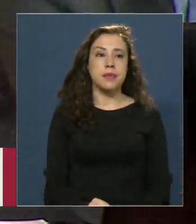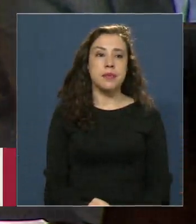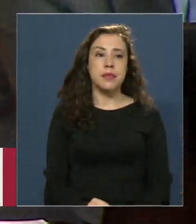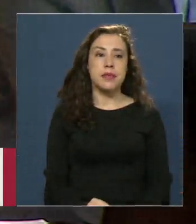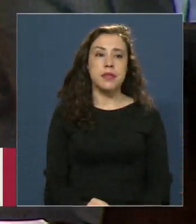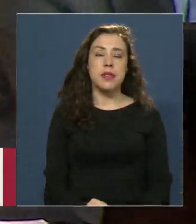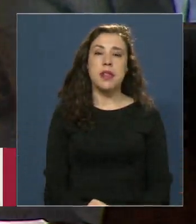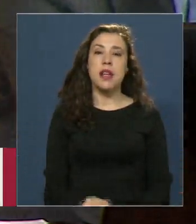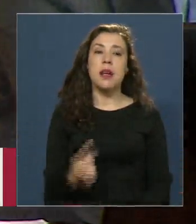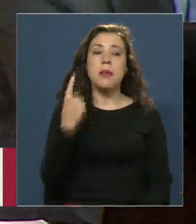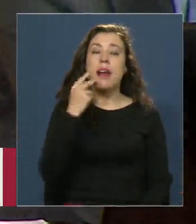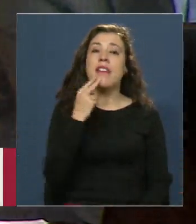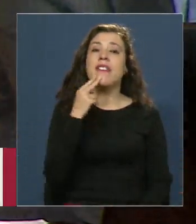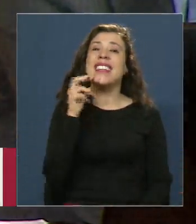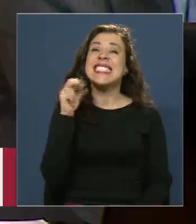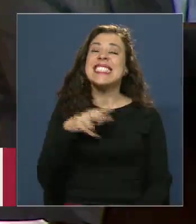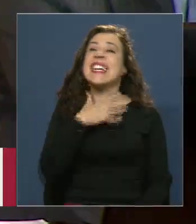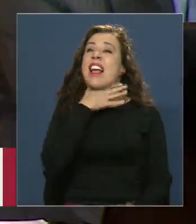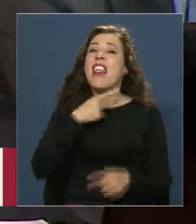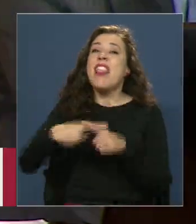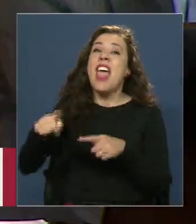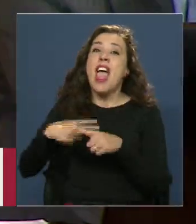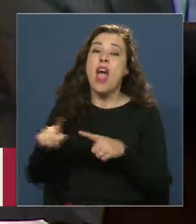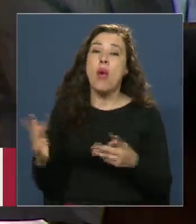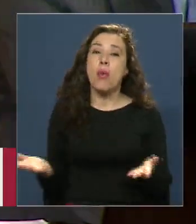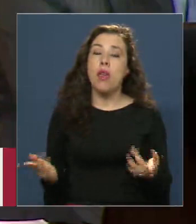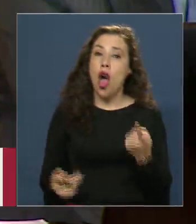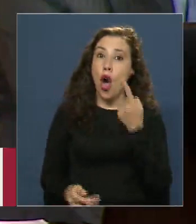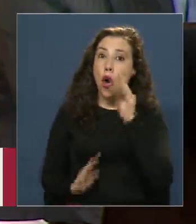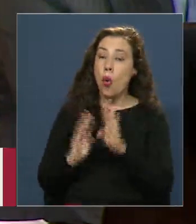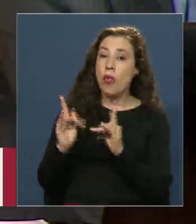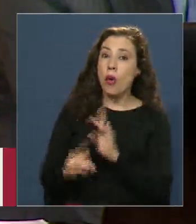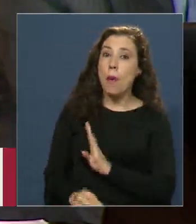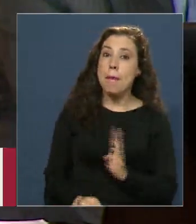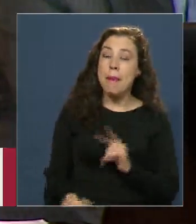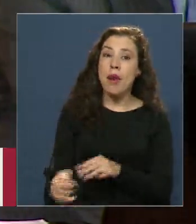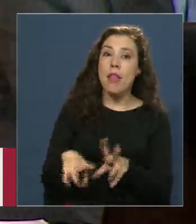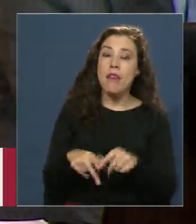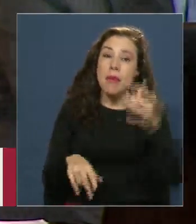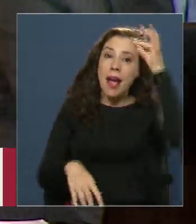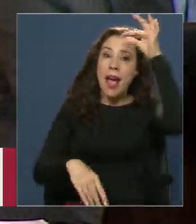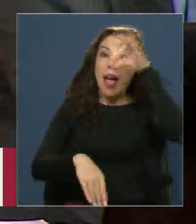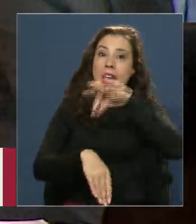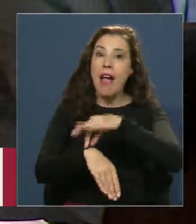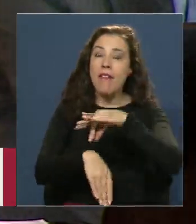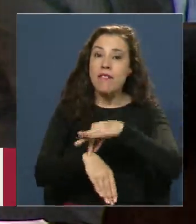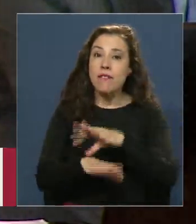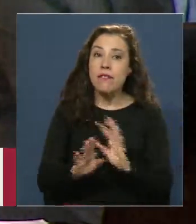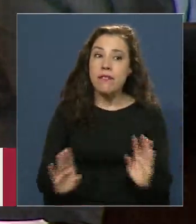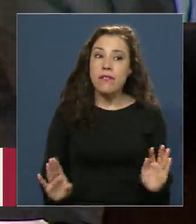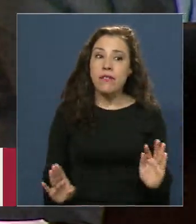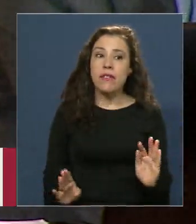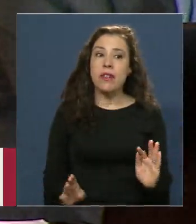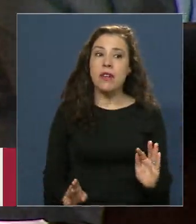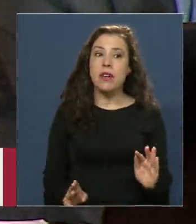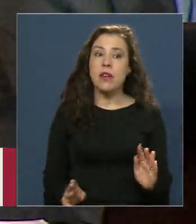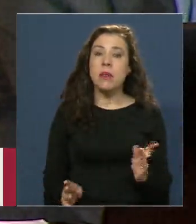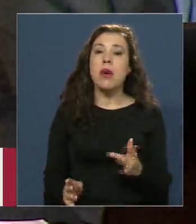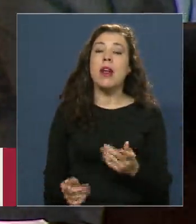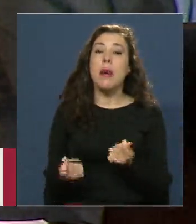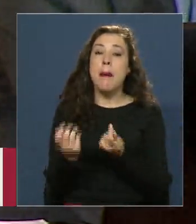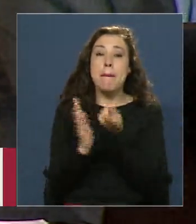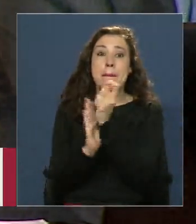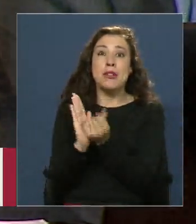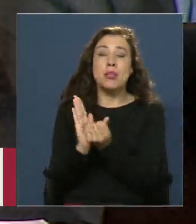en lo posible sin deudas. Y cuidado con que algún integrante de la familia se enferme, porque el ajustado